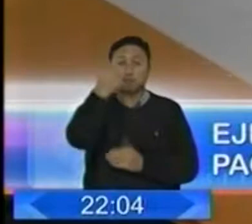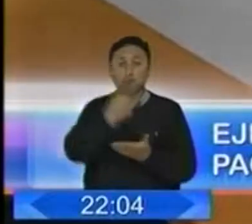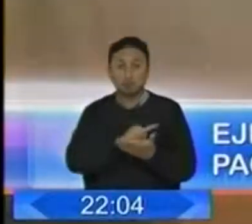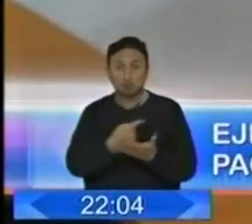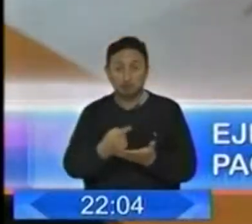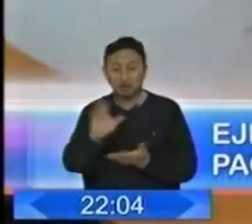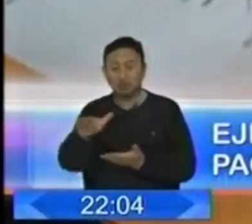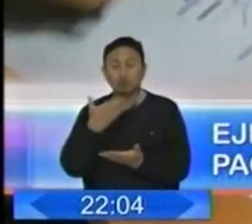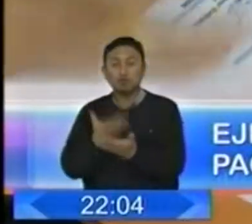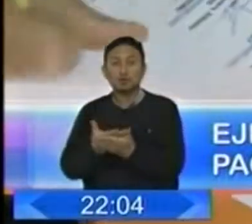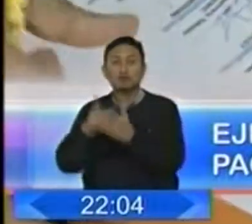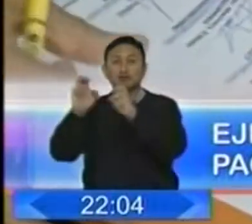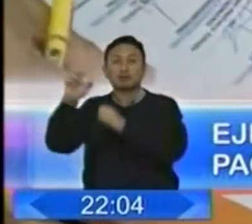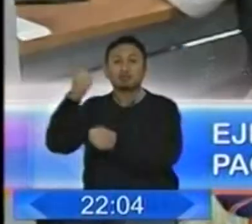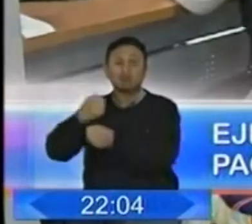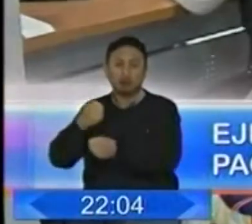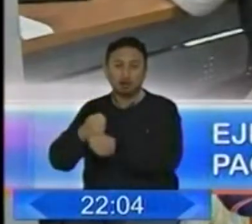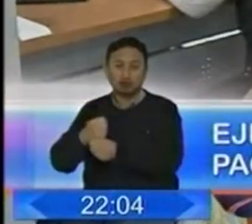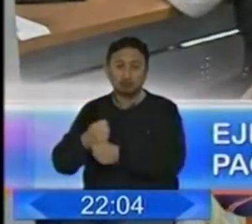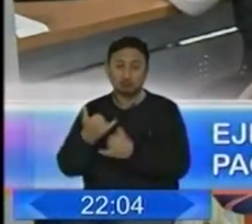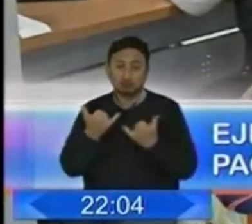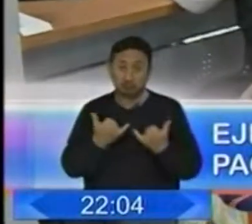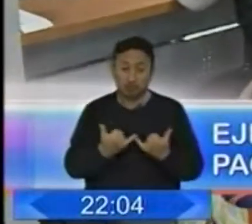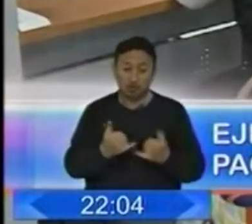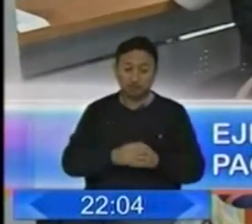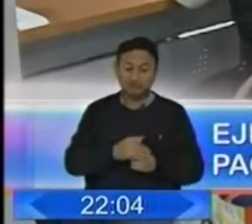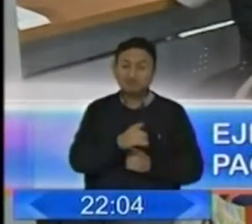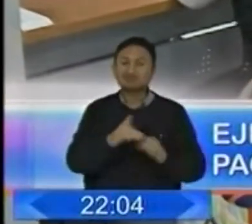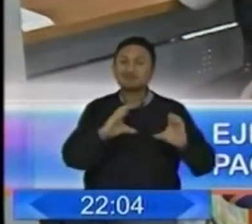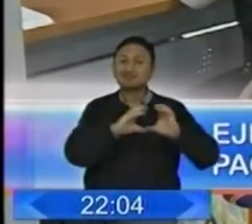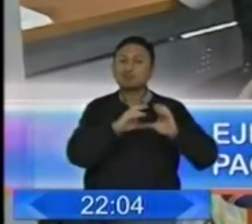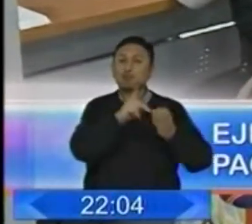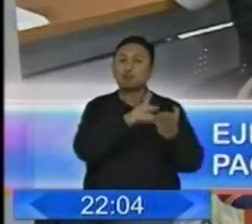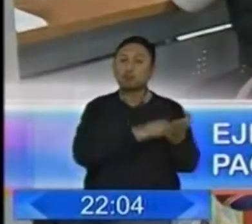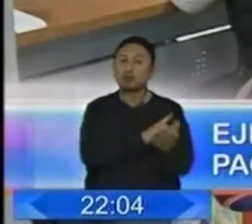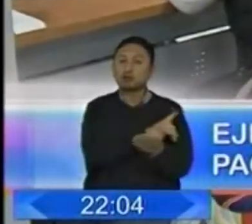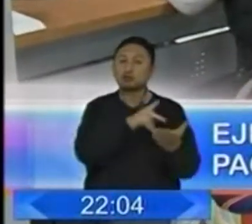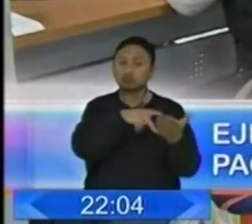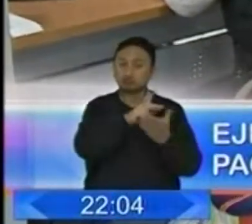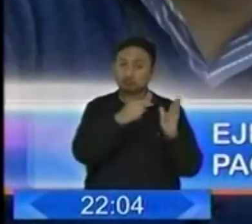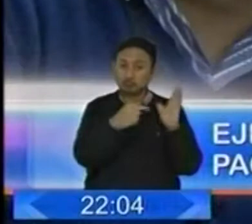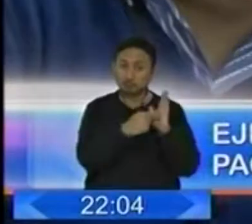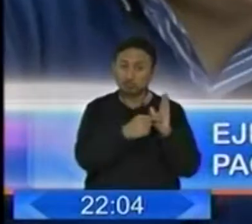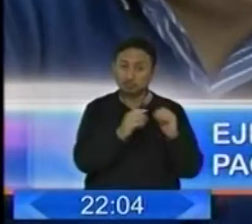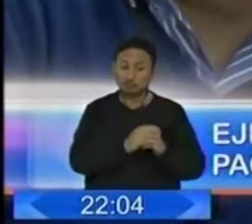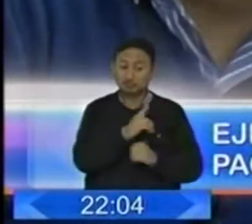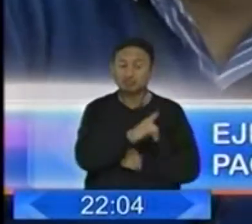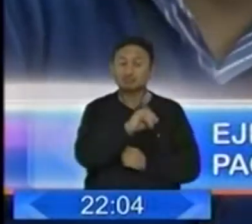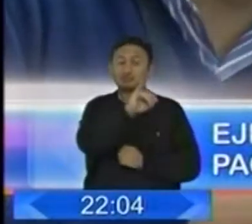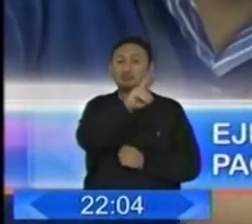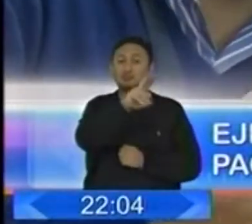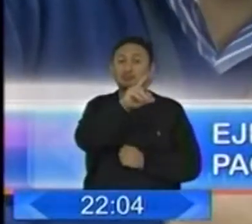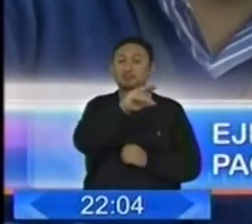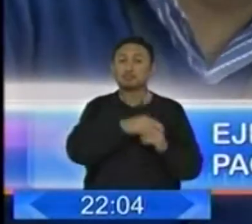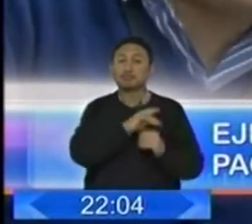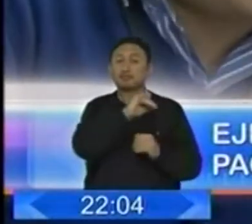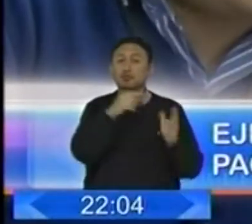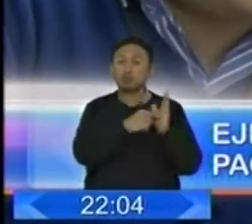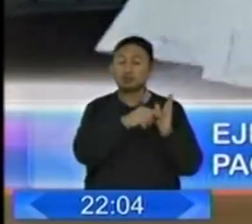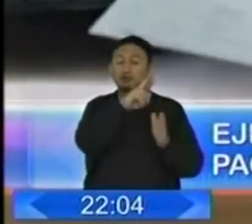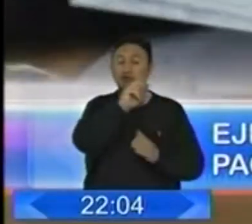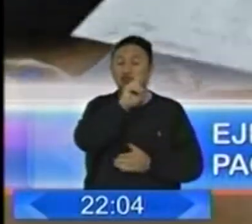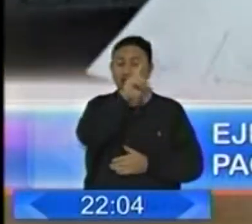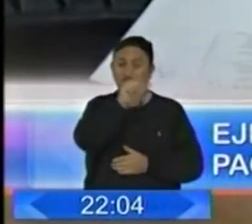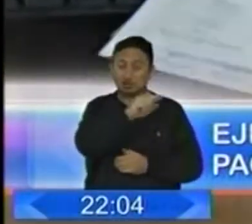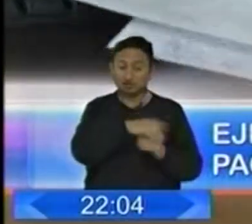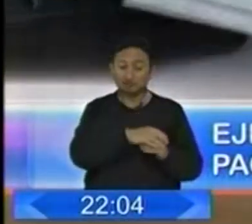la propuesta del tema laboral. Por ahora, el contenido del proyecto de ley tributario apunta a la eliminación del impuesto a la renta, la doble tributación